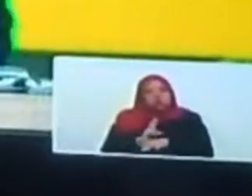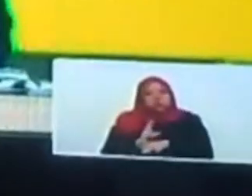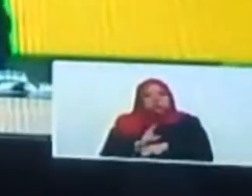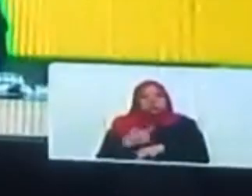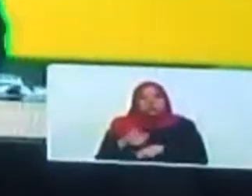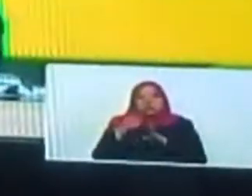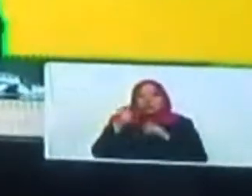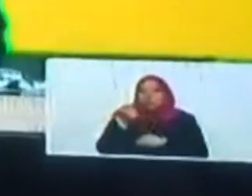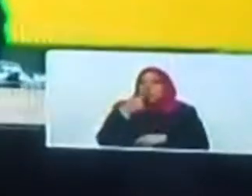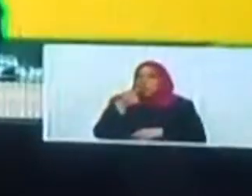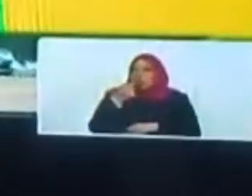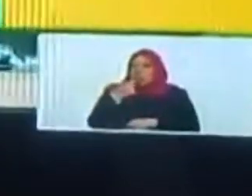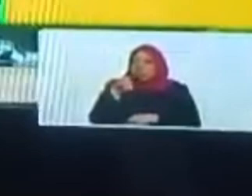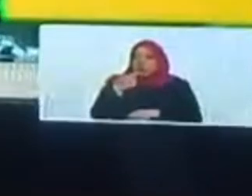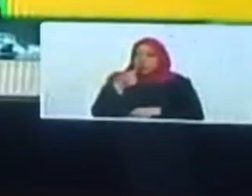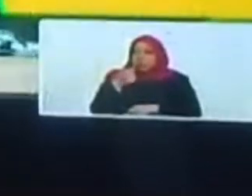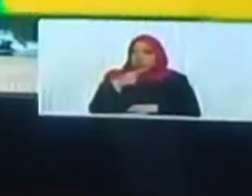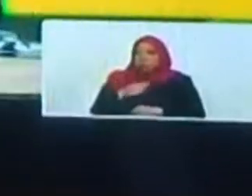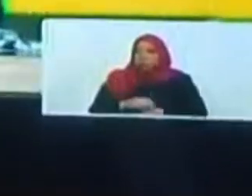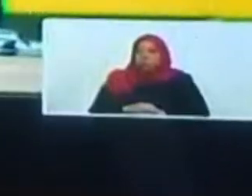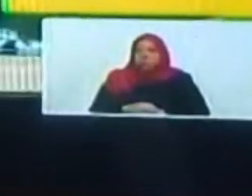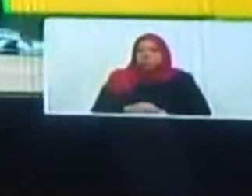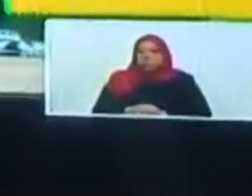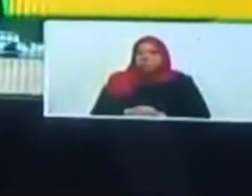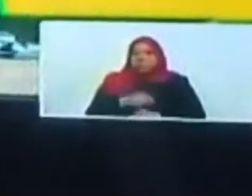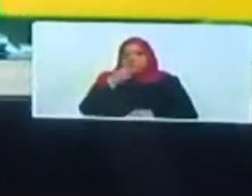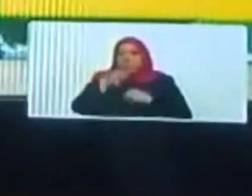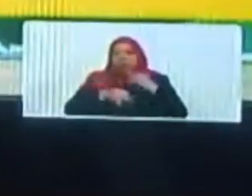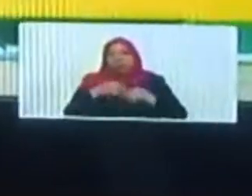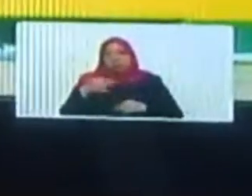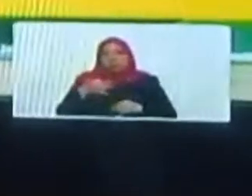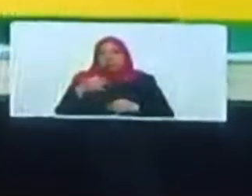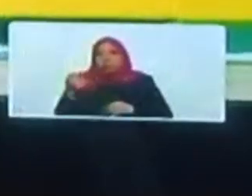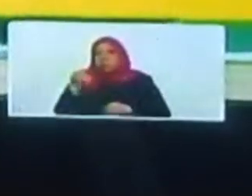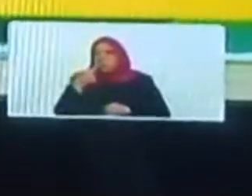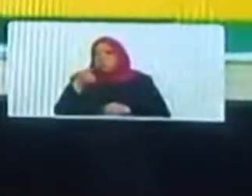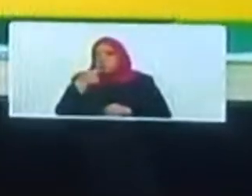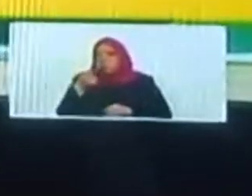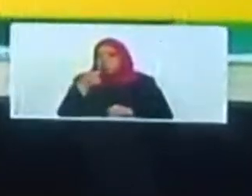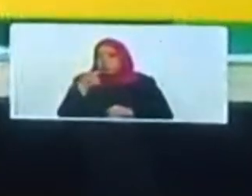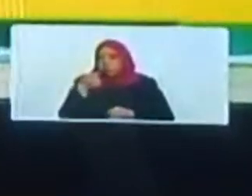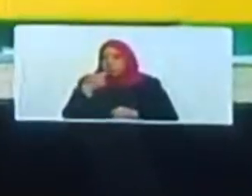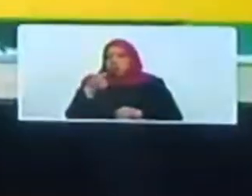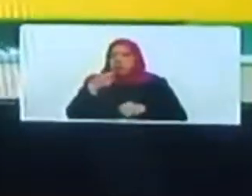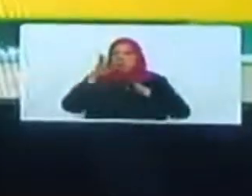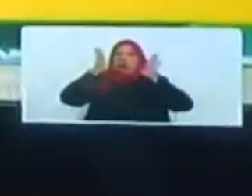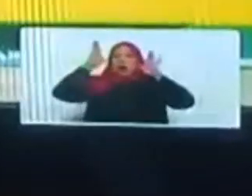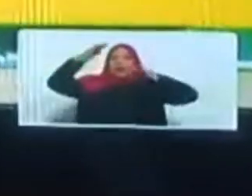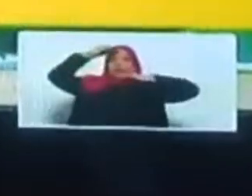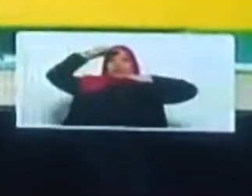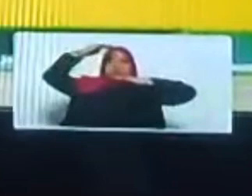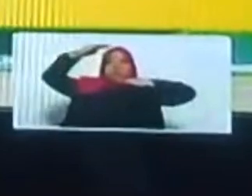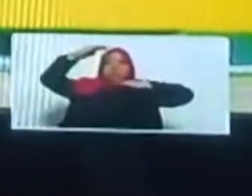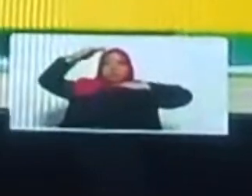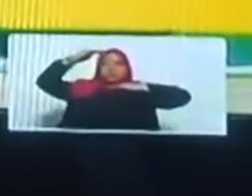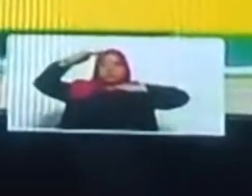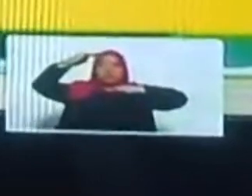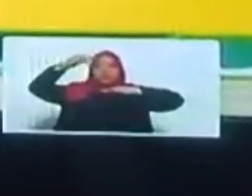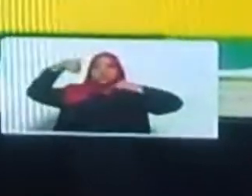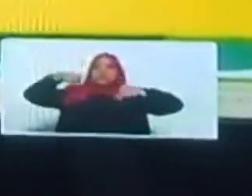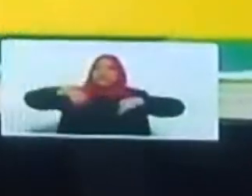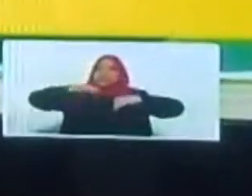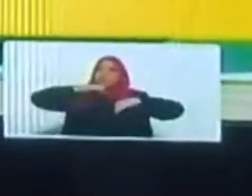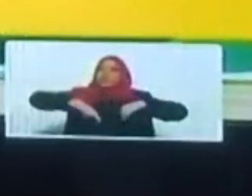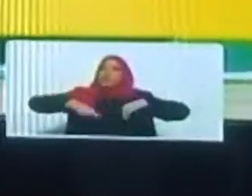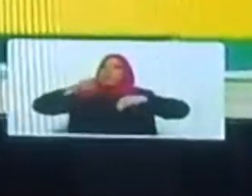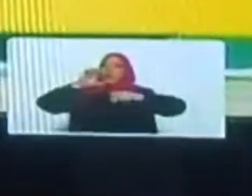su tratamiento. Le indicaron su tratamiento. Fue bien atendida. Aquí está la historia